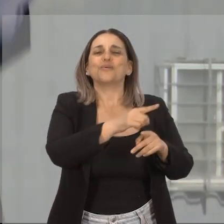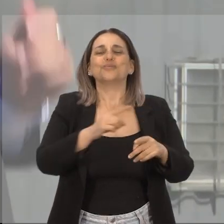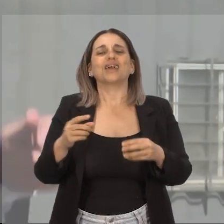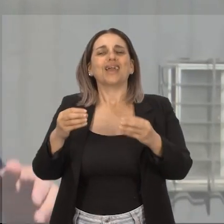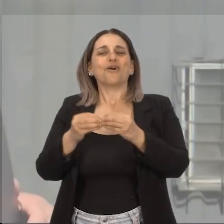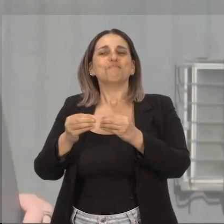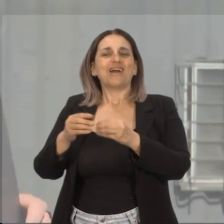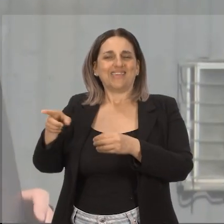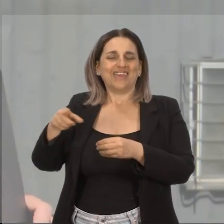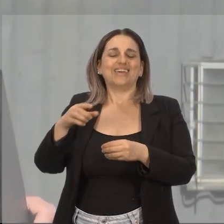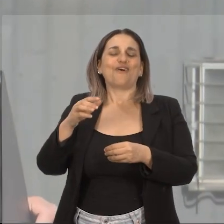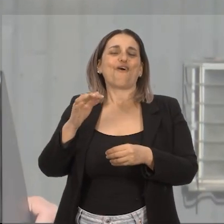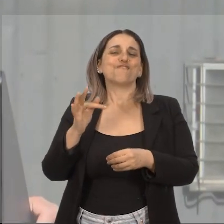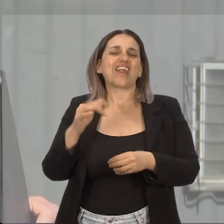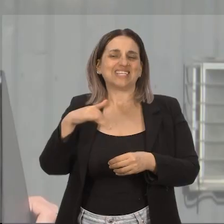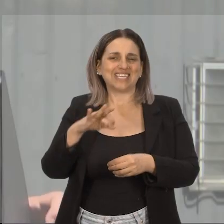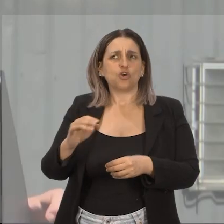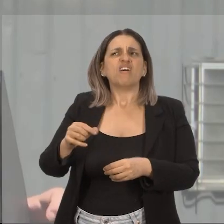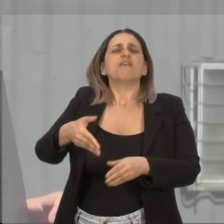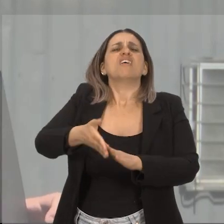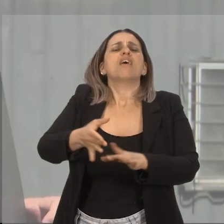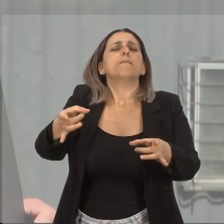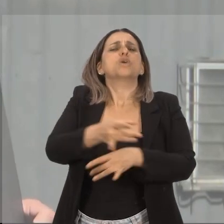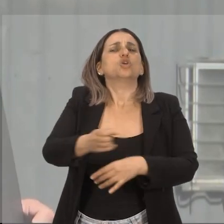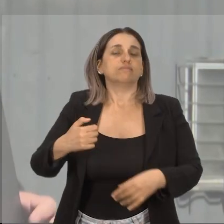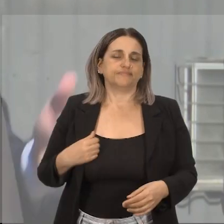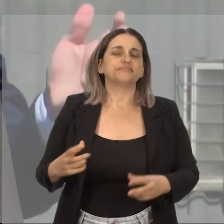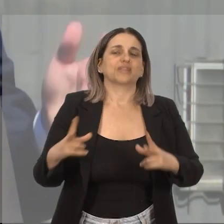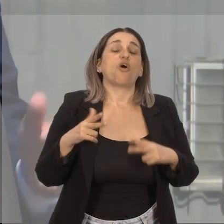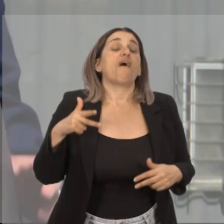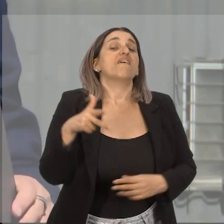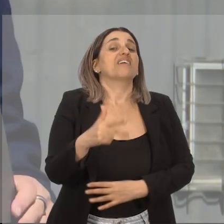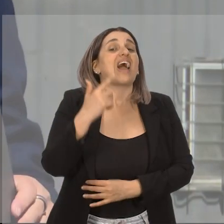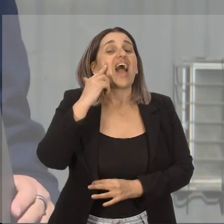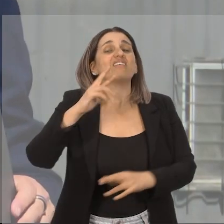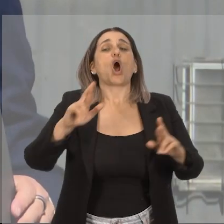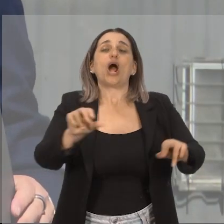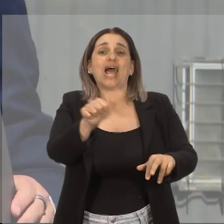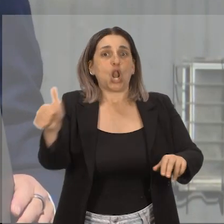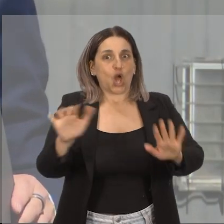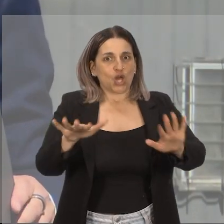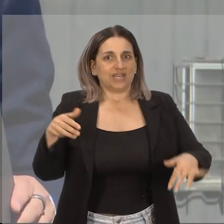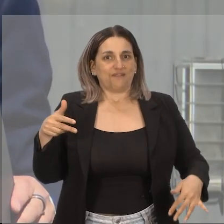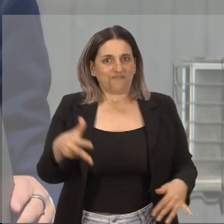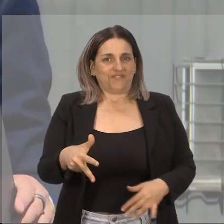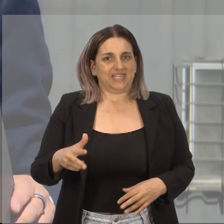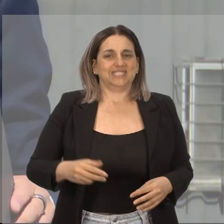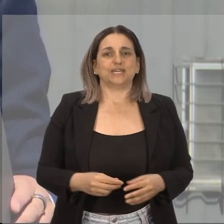recién le pregunté a Francisco cuándo iba a estar pronto, me dijo una fecha que ojalá lo